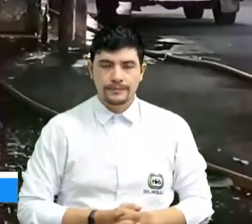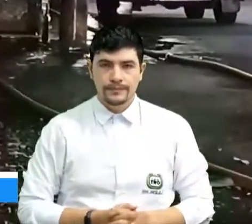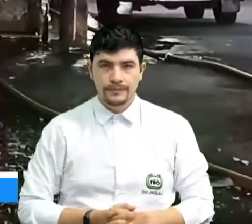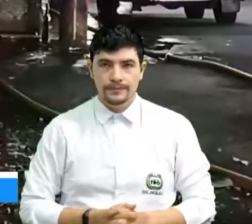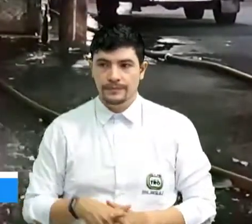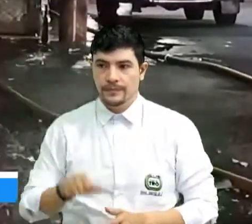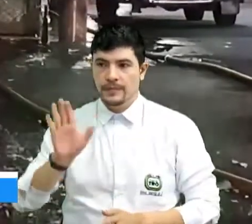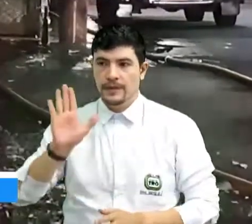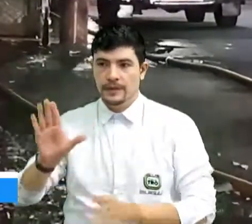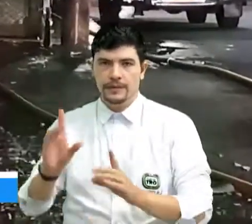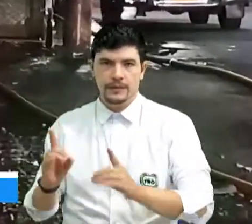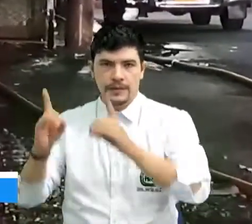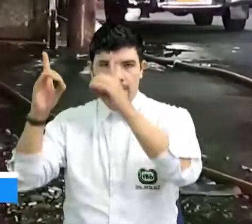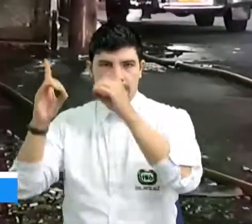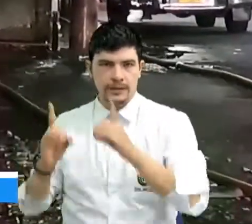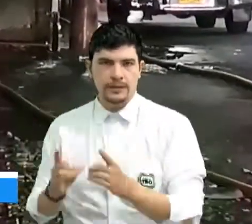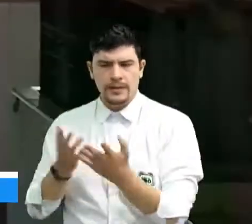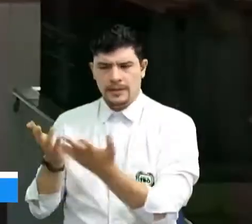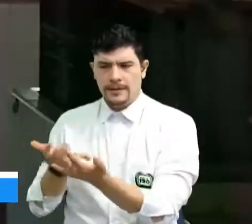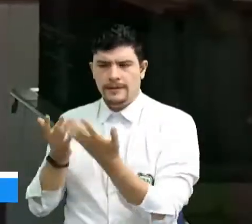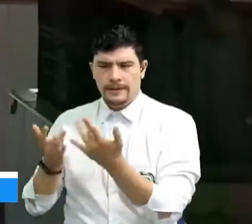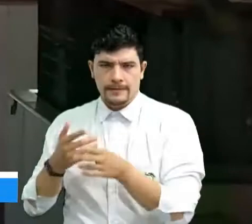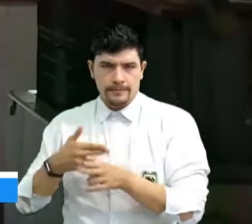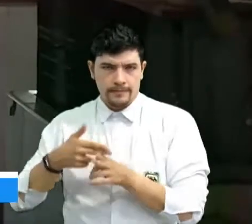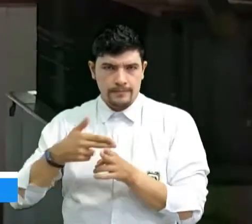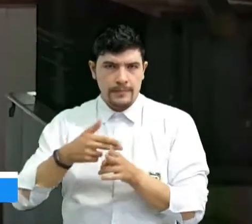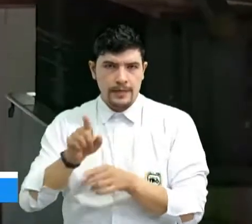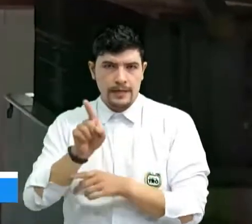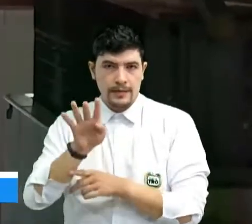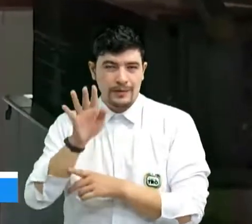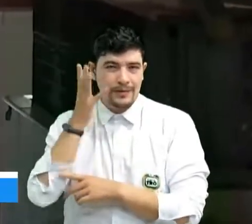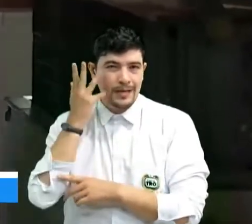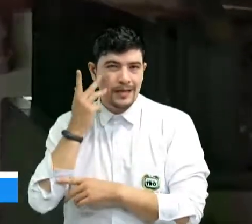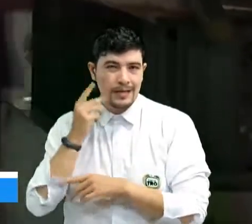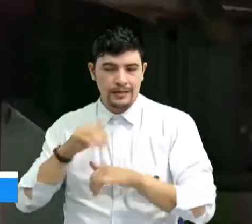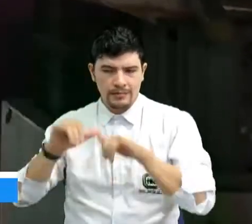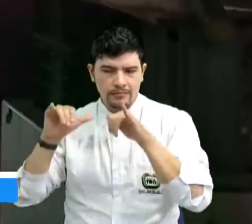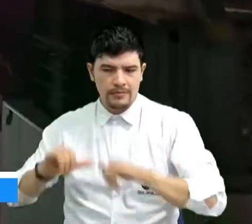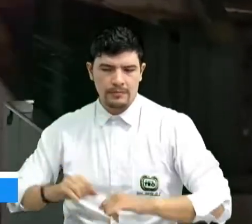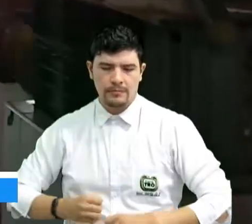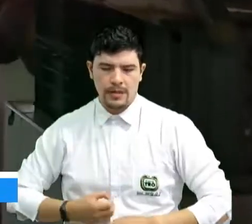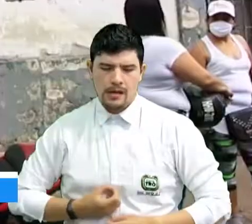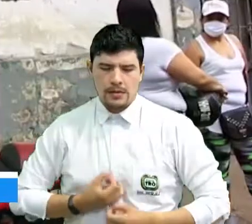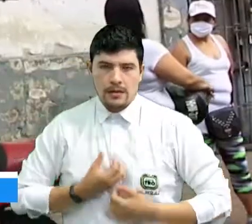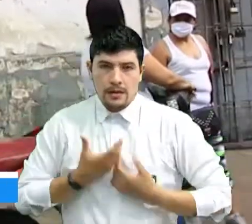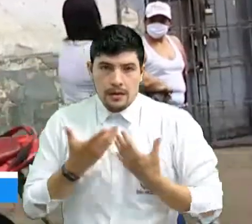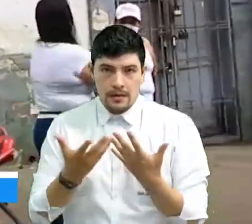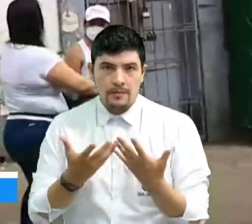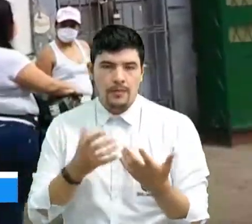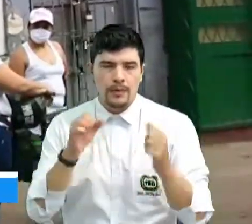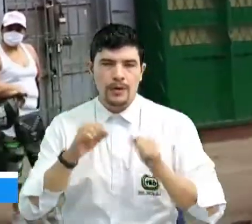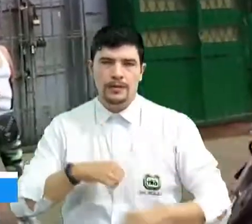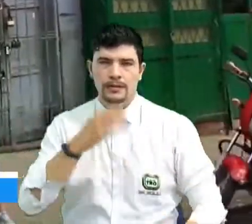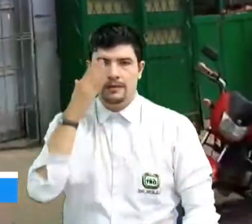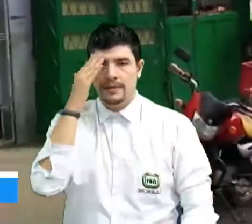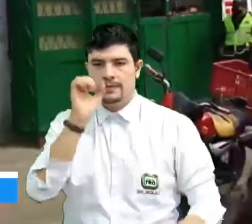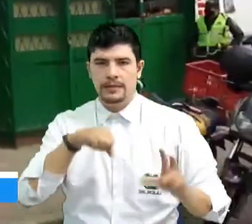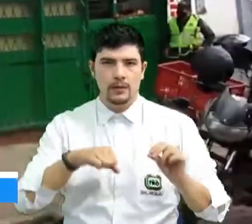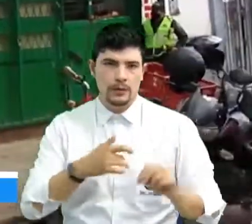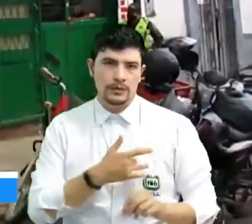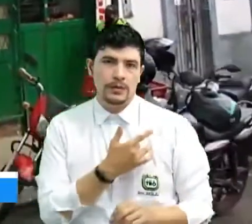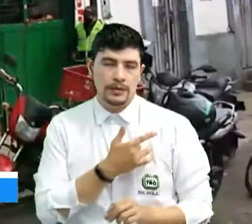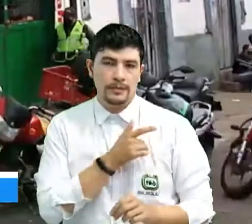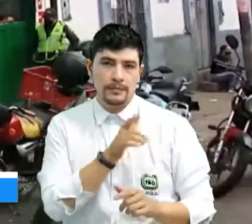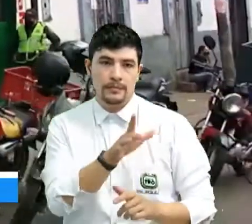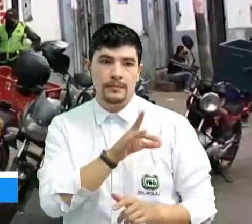Esta decisión la tomaron esperando que pasen los 14 días que dura el virus para manifestarse y así poder hacer un control mayor sobre las personas